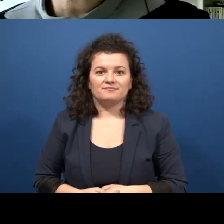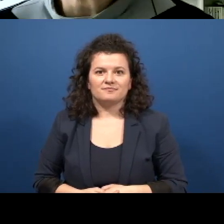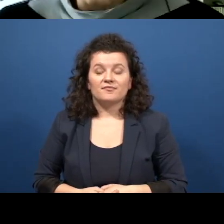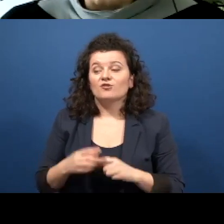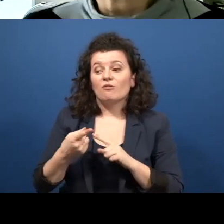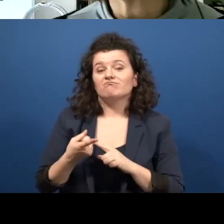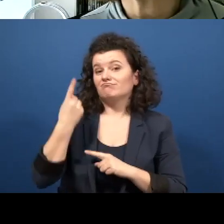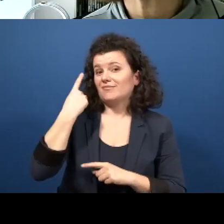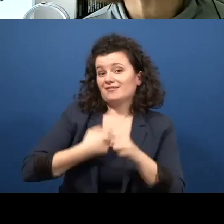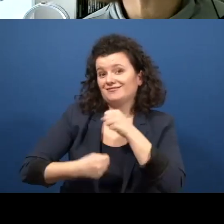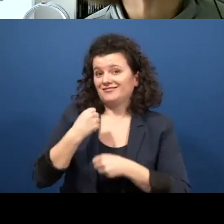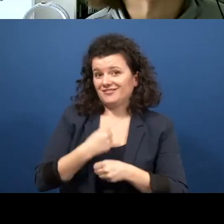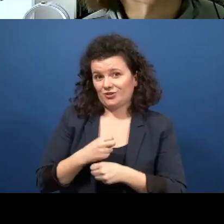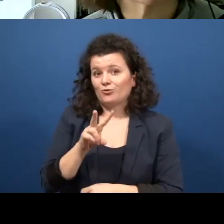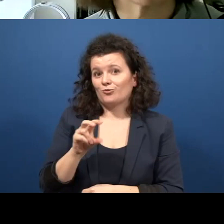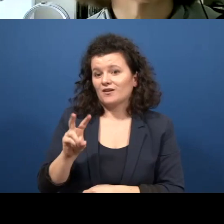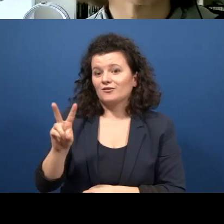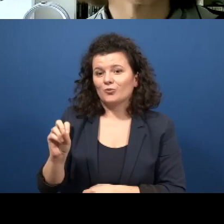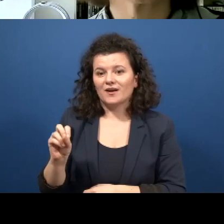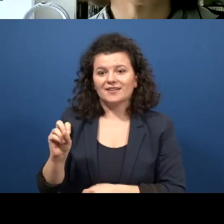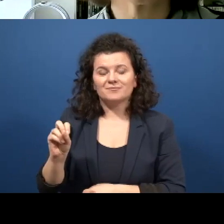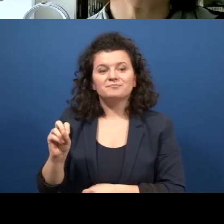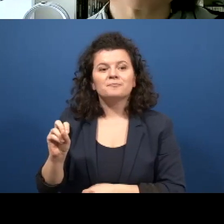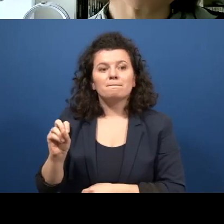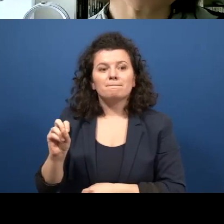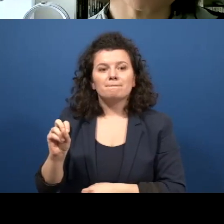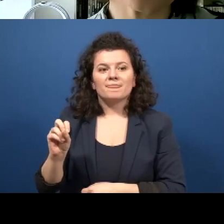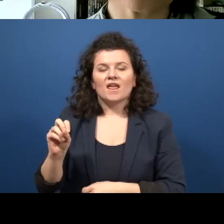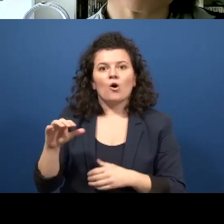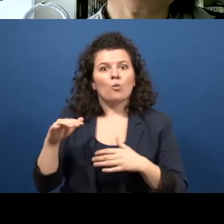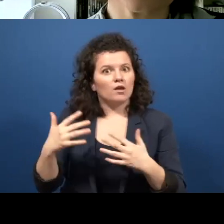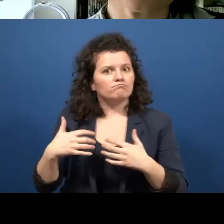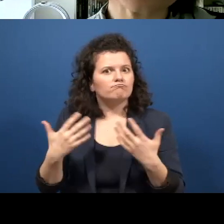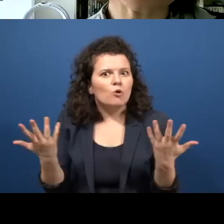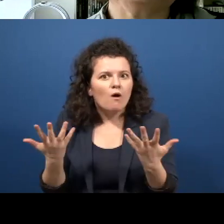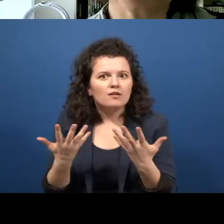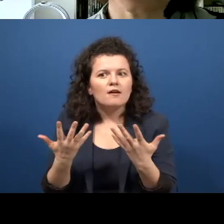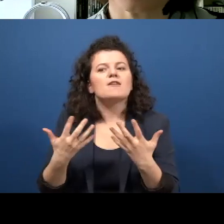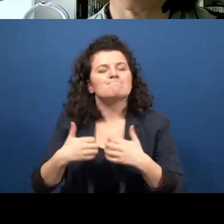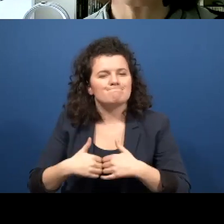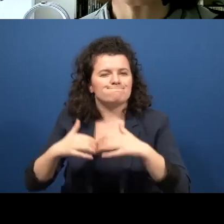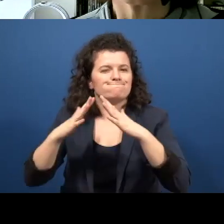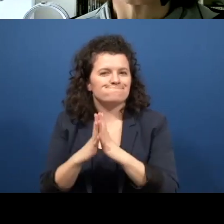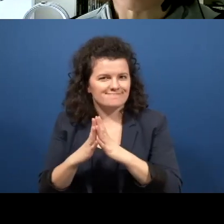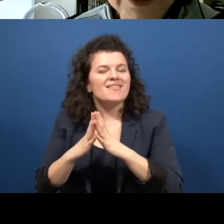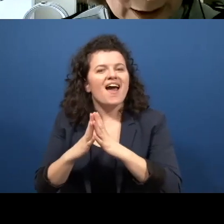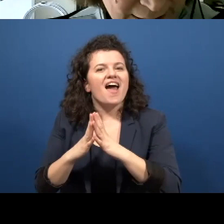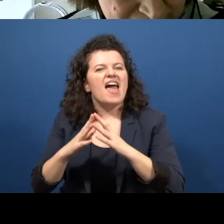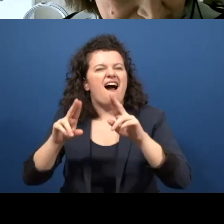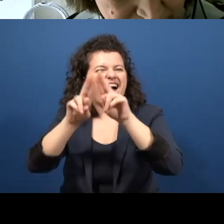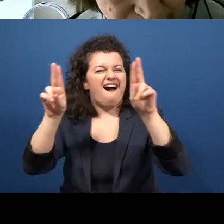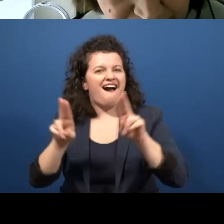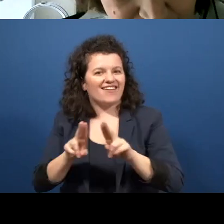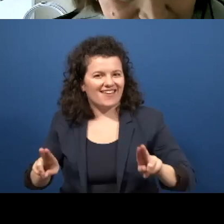una de las cosas más importantes que hicimos el año pasado fue establecer un esquema de mentoría para